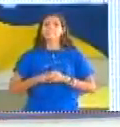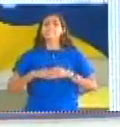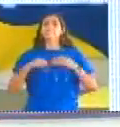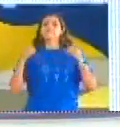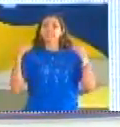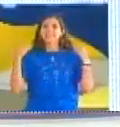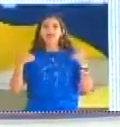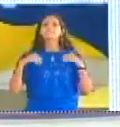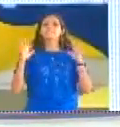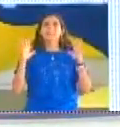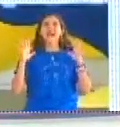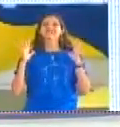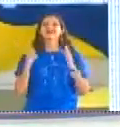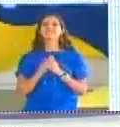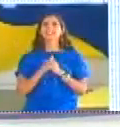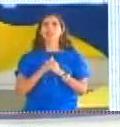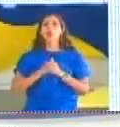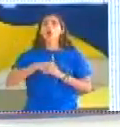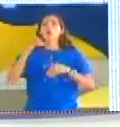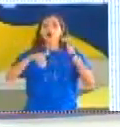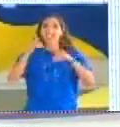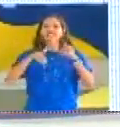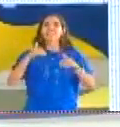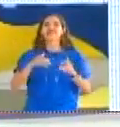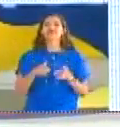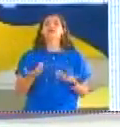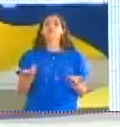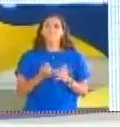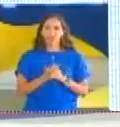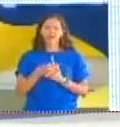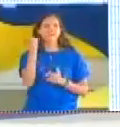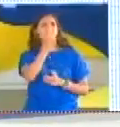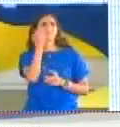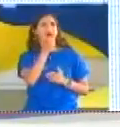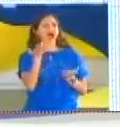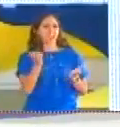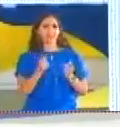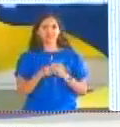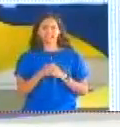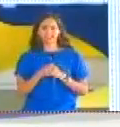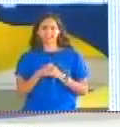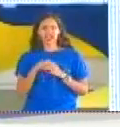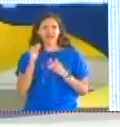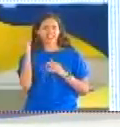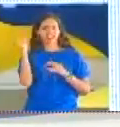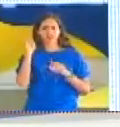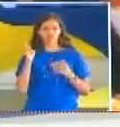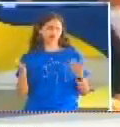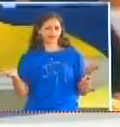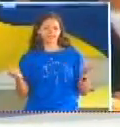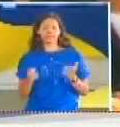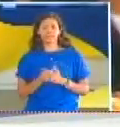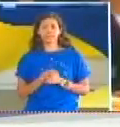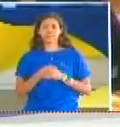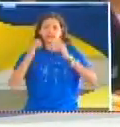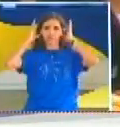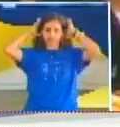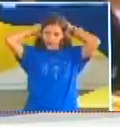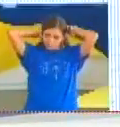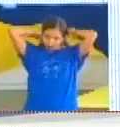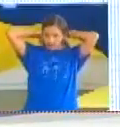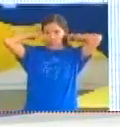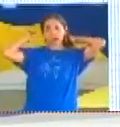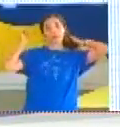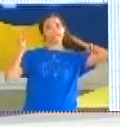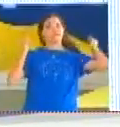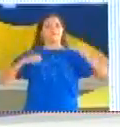votantes haya, más paz habrá en la República. Ustedes me entienden, ¿verdad? Mientras más fuerte